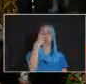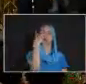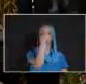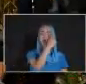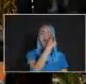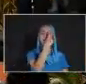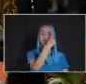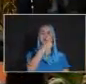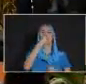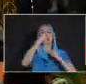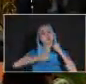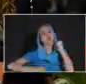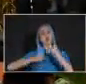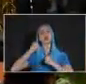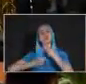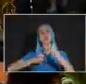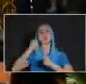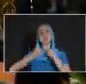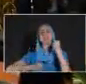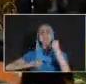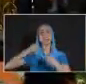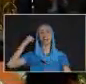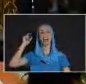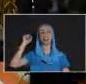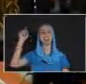Sí, Señor.